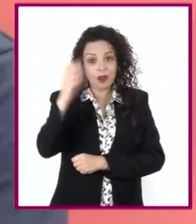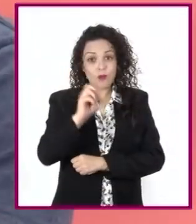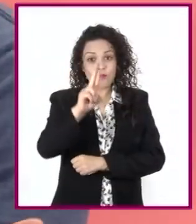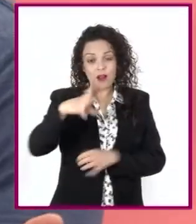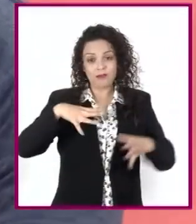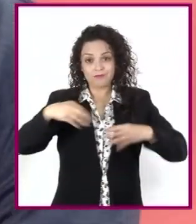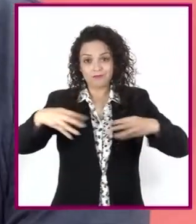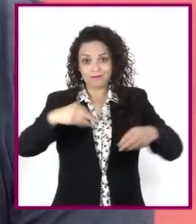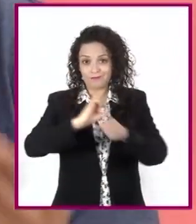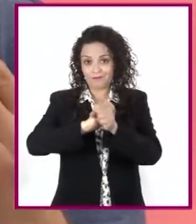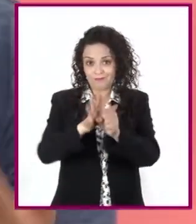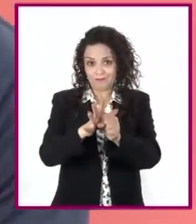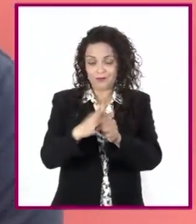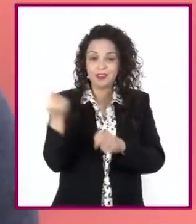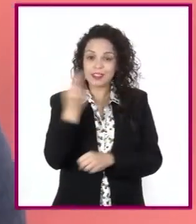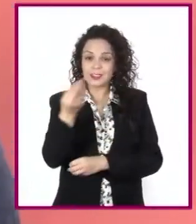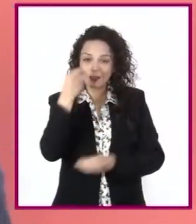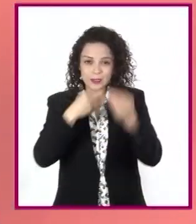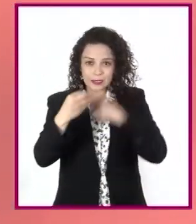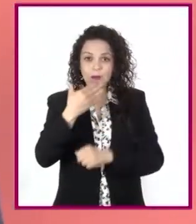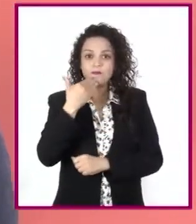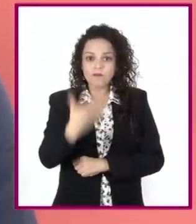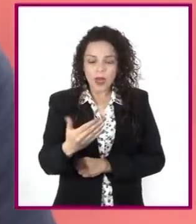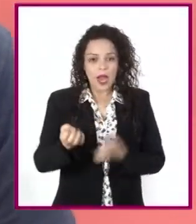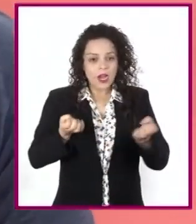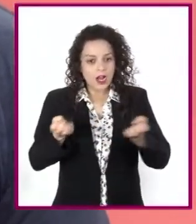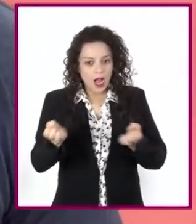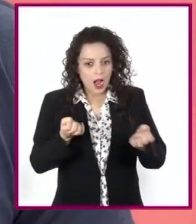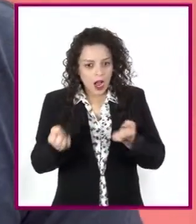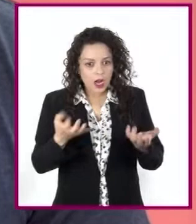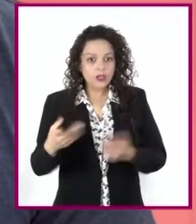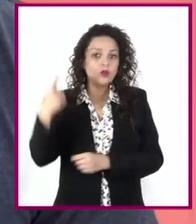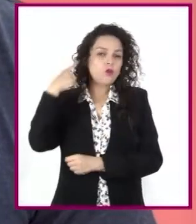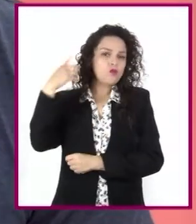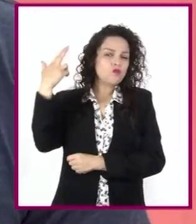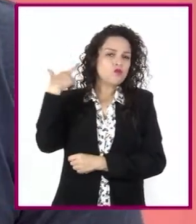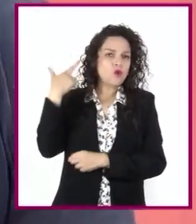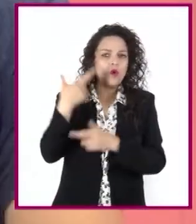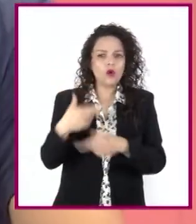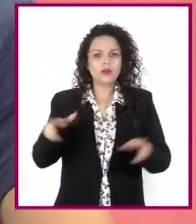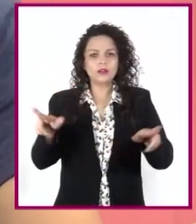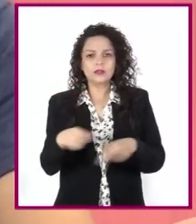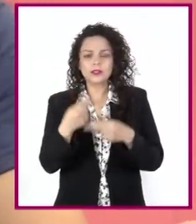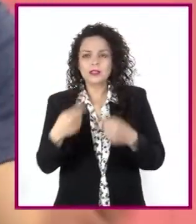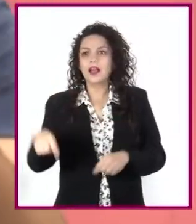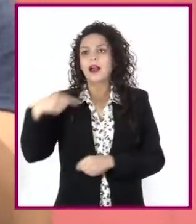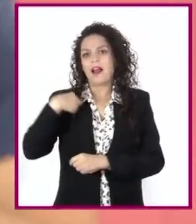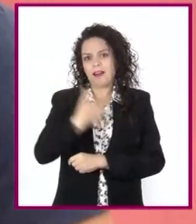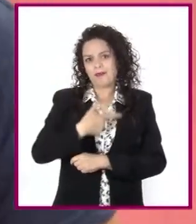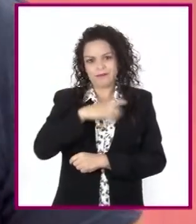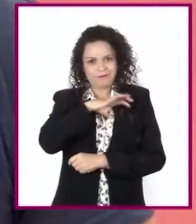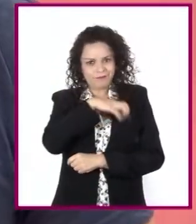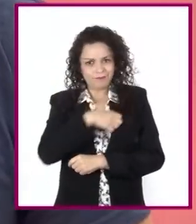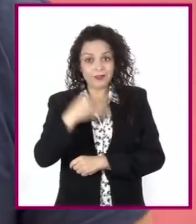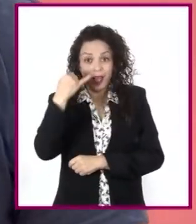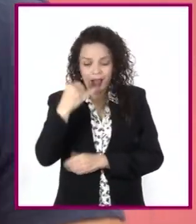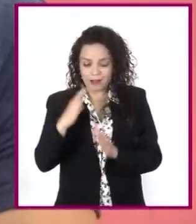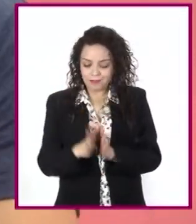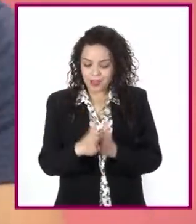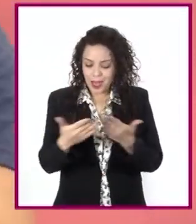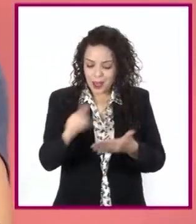viviendo. Tratemos de comer bien, realizar actividad física, escuchar música de nuestro agrado y, ¿por qué no?, leer un buen